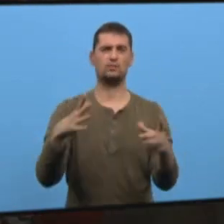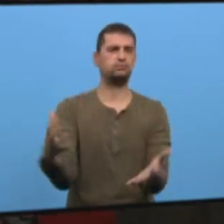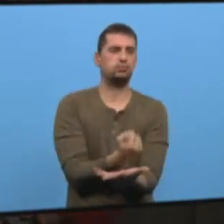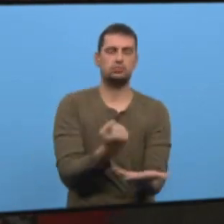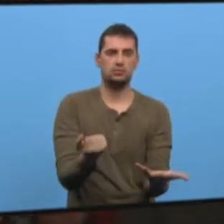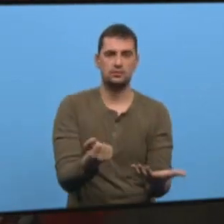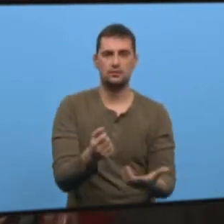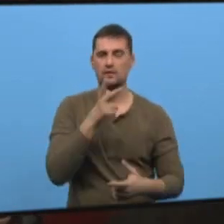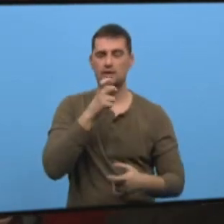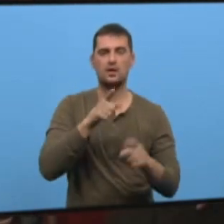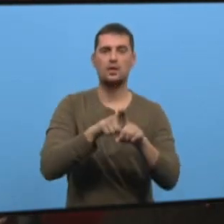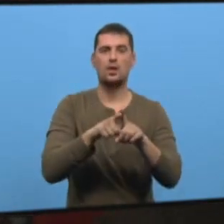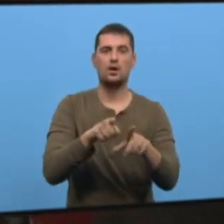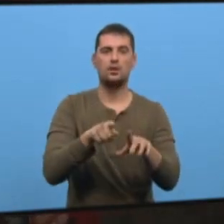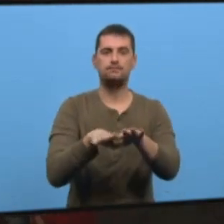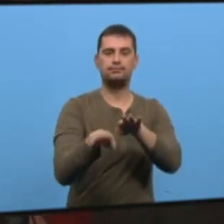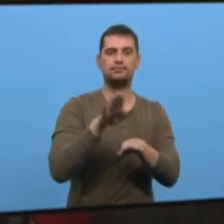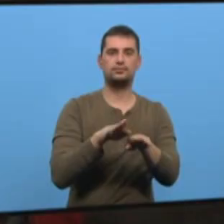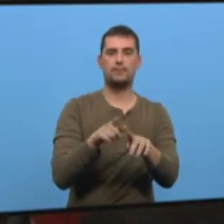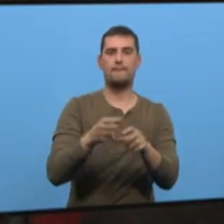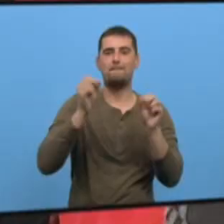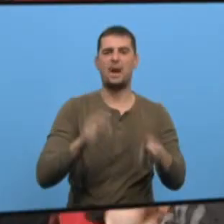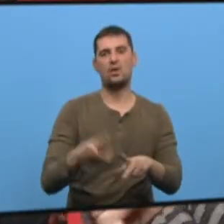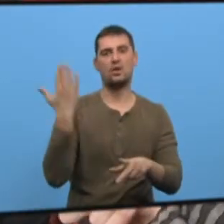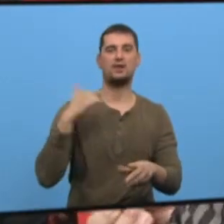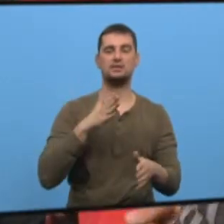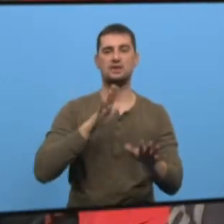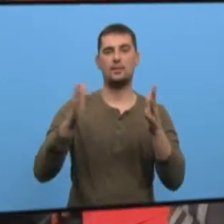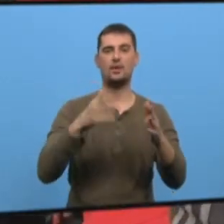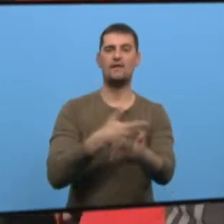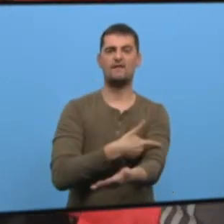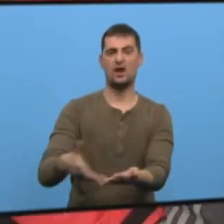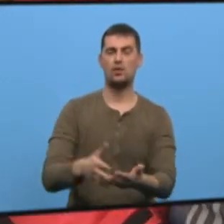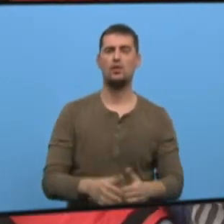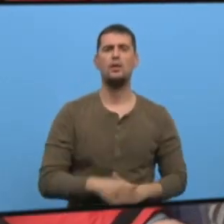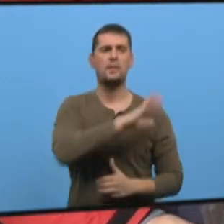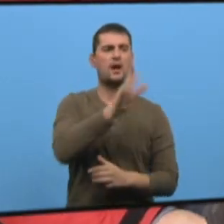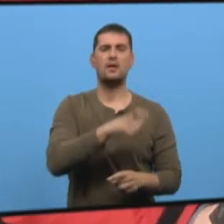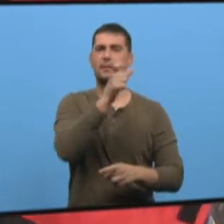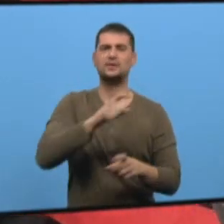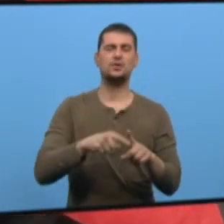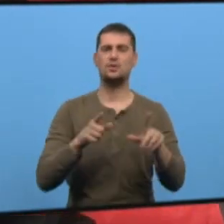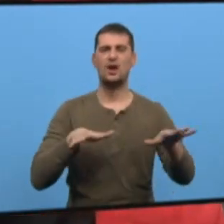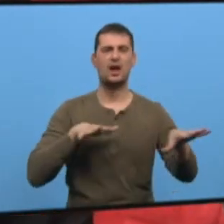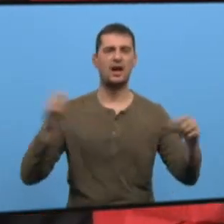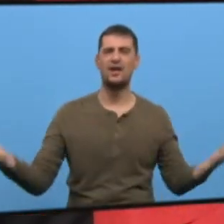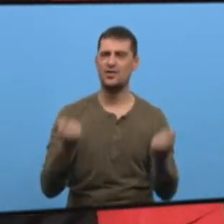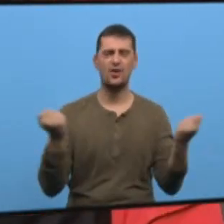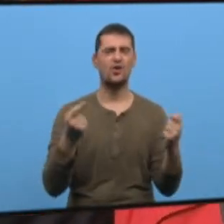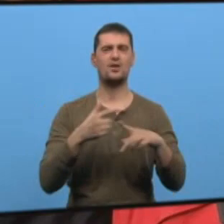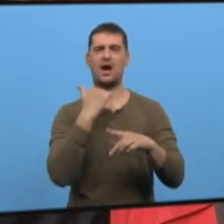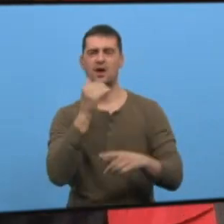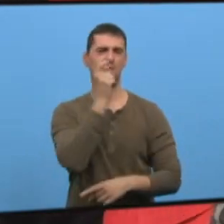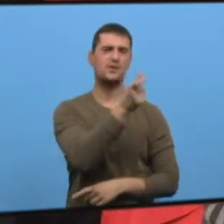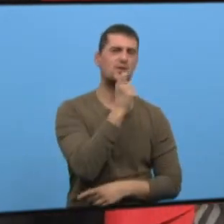todo o sea que estamos quedando peor que cuando estamos ditadura Ahora parece que que no se moviliza que que bueno a ver si